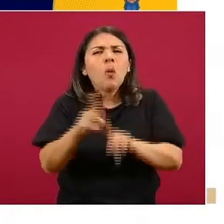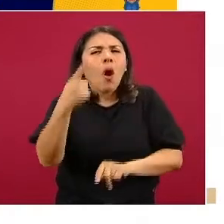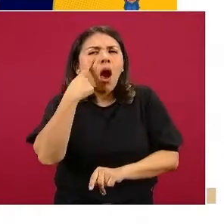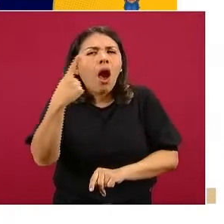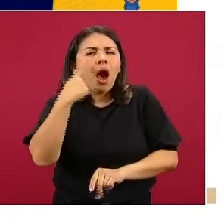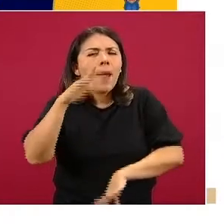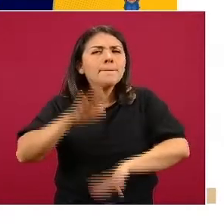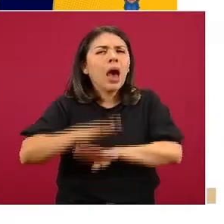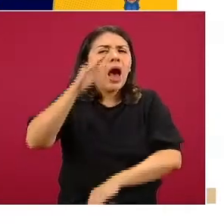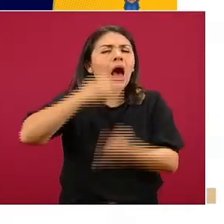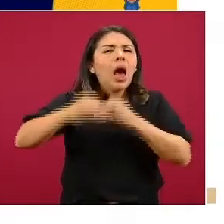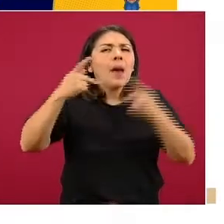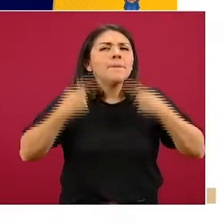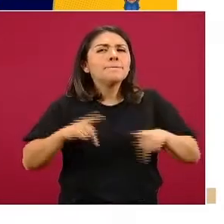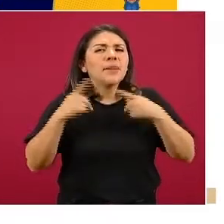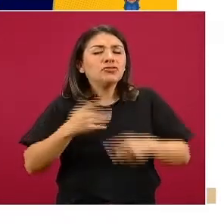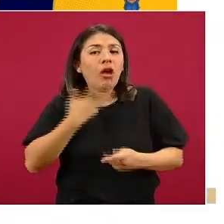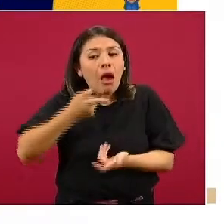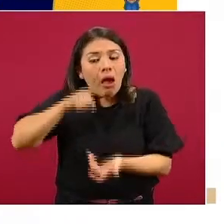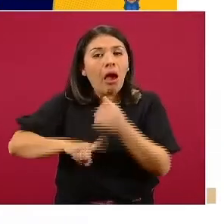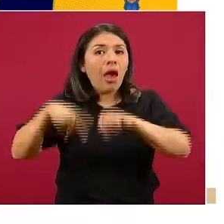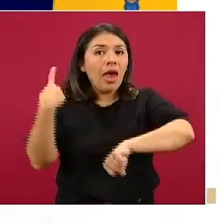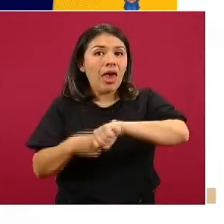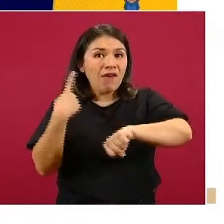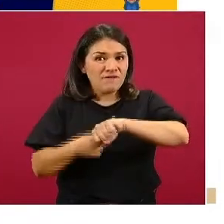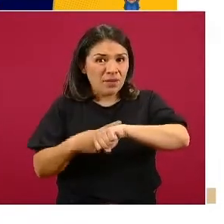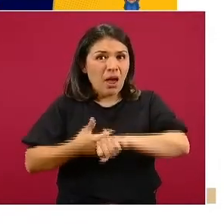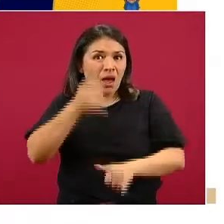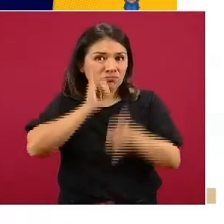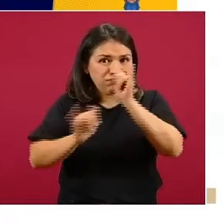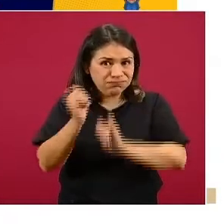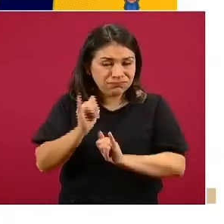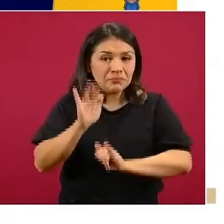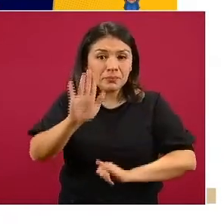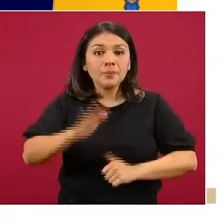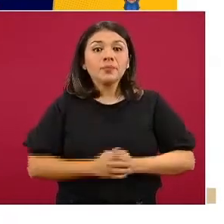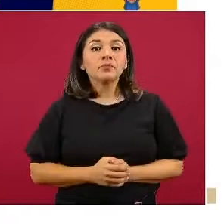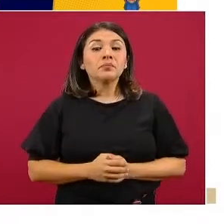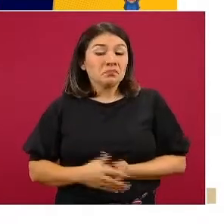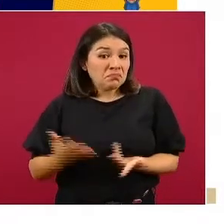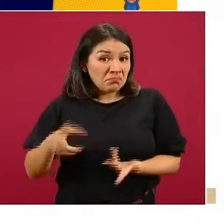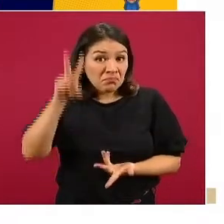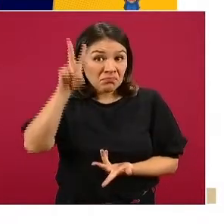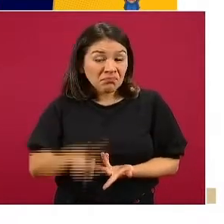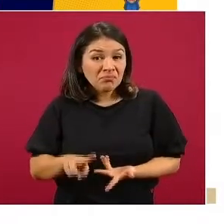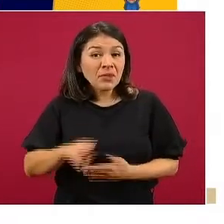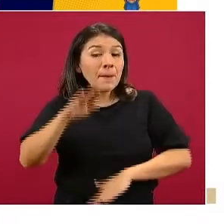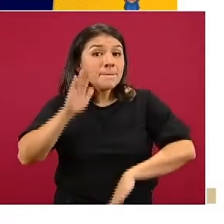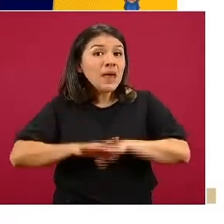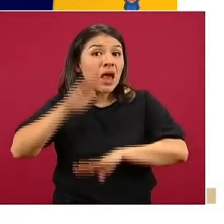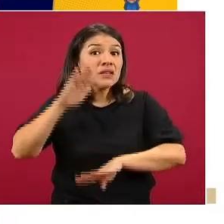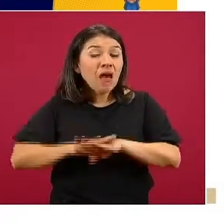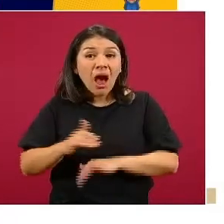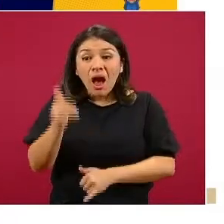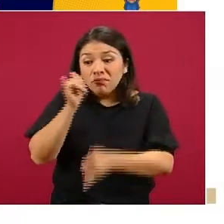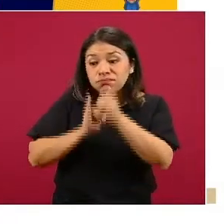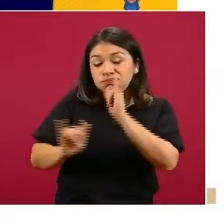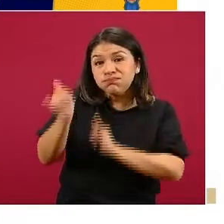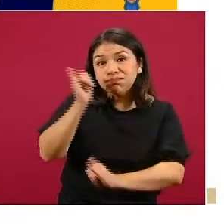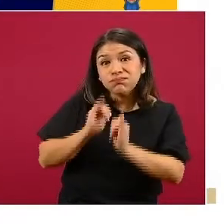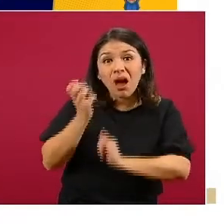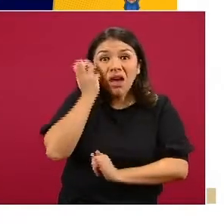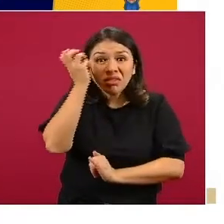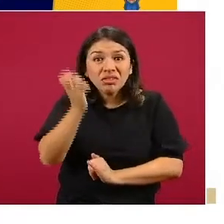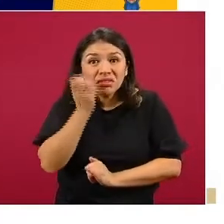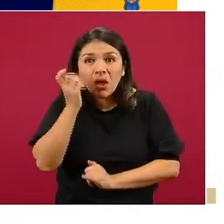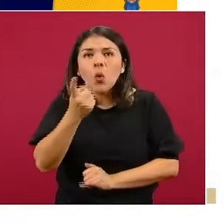de las personas que padecen de este padecimiento, ¿no? De esta enfermedad. Entonces, evidentemente, el incremento neto en el consumo, el